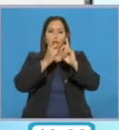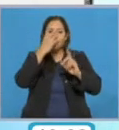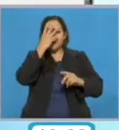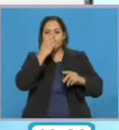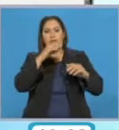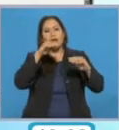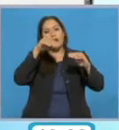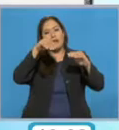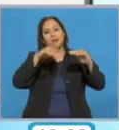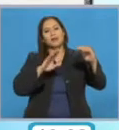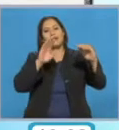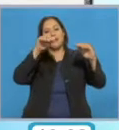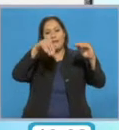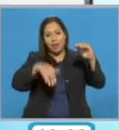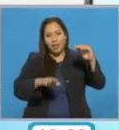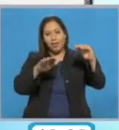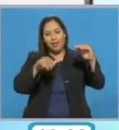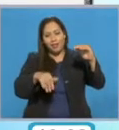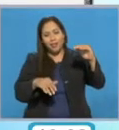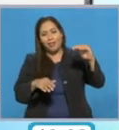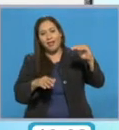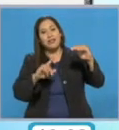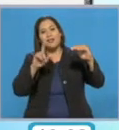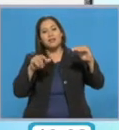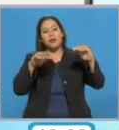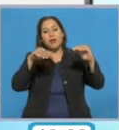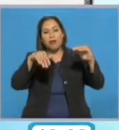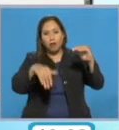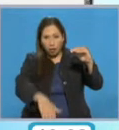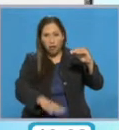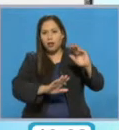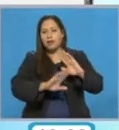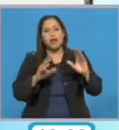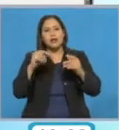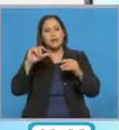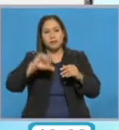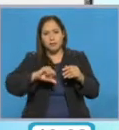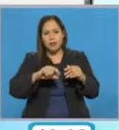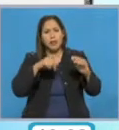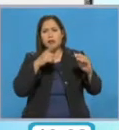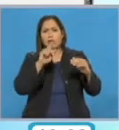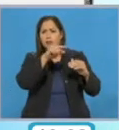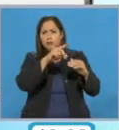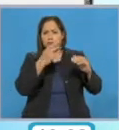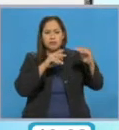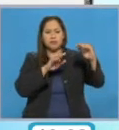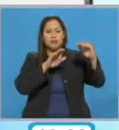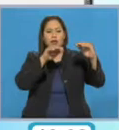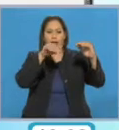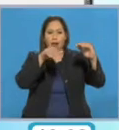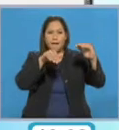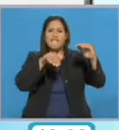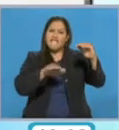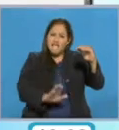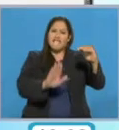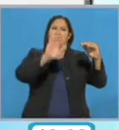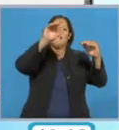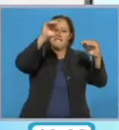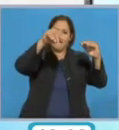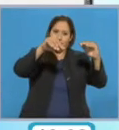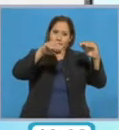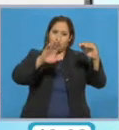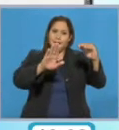se bajonean, como decimos, y ya no se levantan. Pero en este caso, él está mostrando esta gran capacidad que tiene